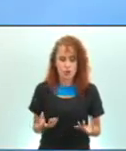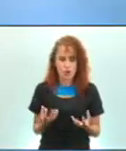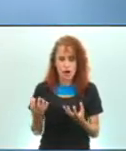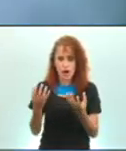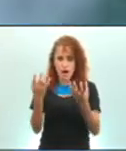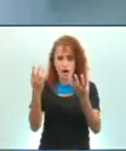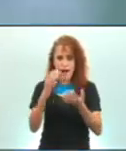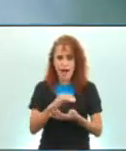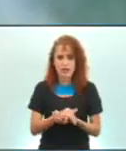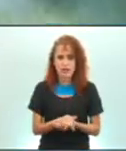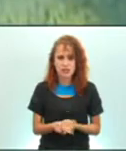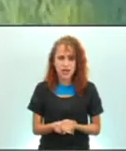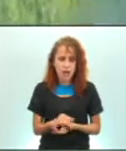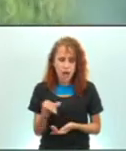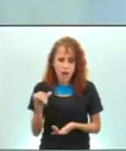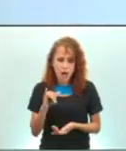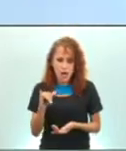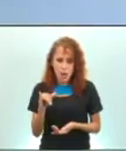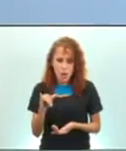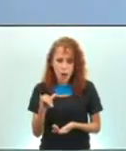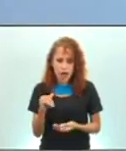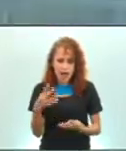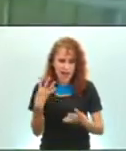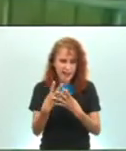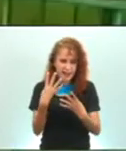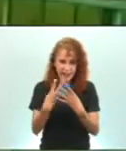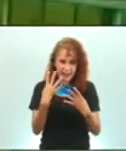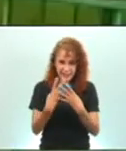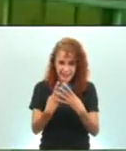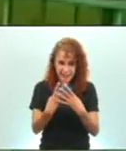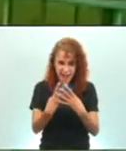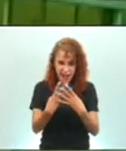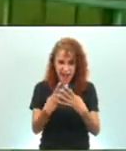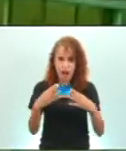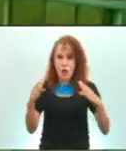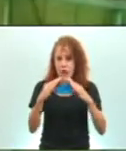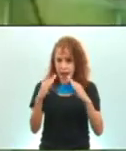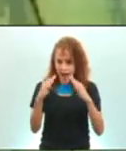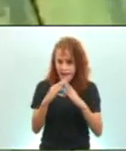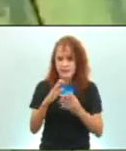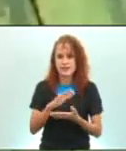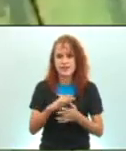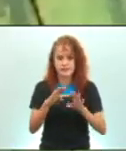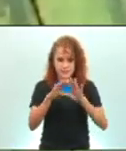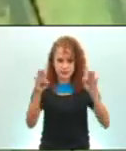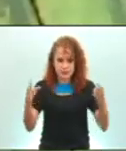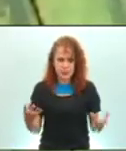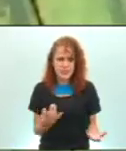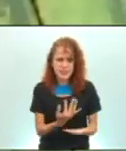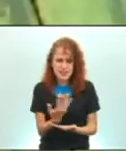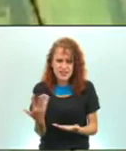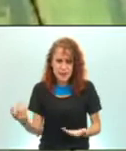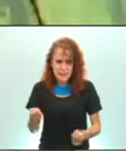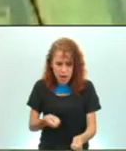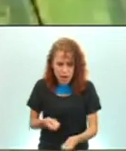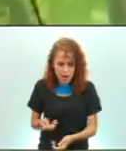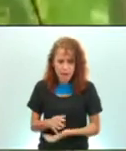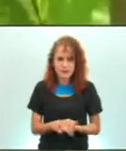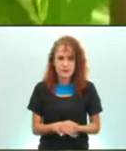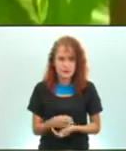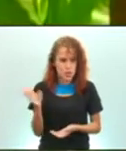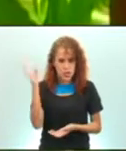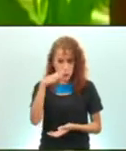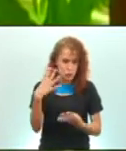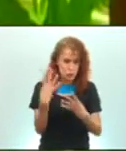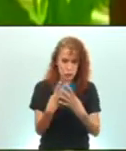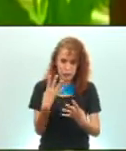Esos gases actúan de forma semejante a los cristales de una casa de invernadero, y de ahí proviene la denominación. Sin ellos,